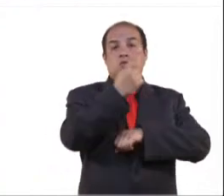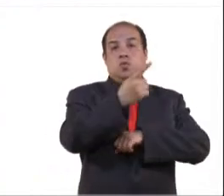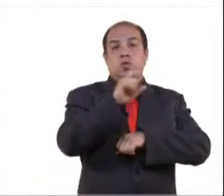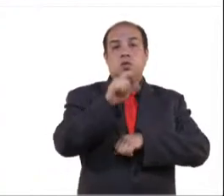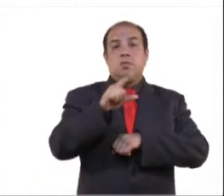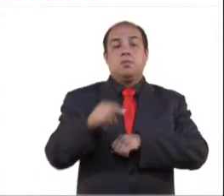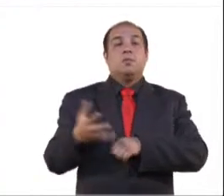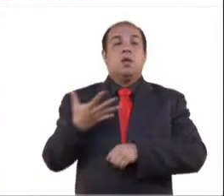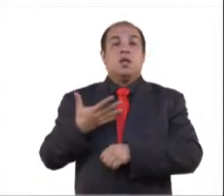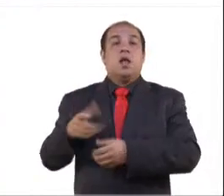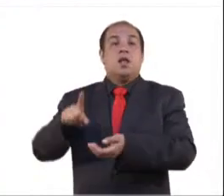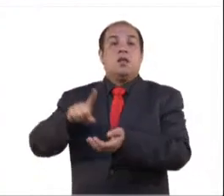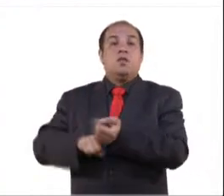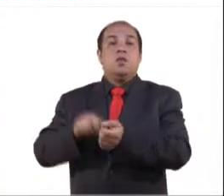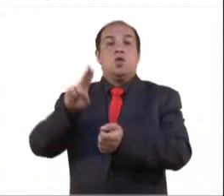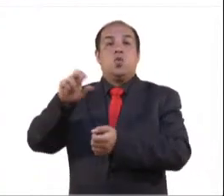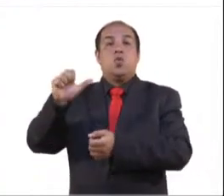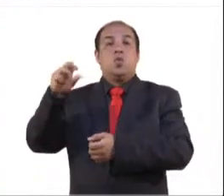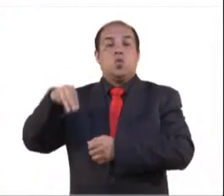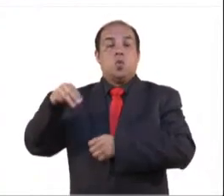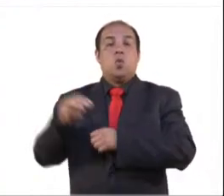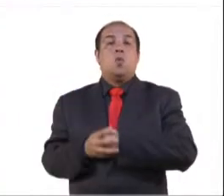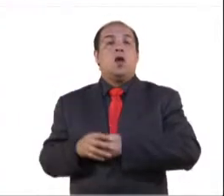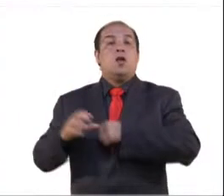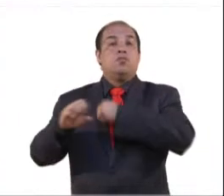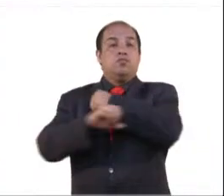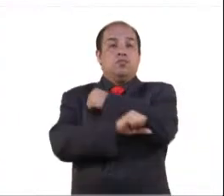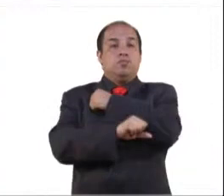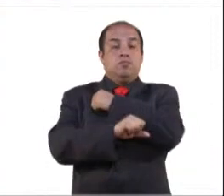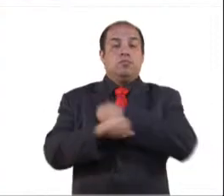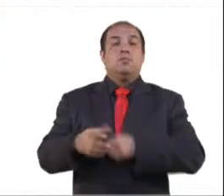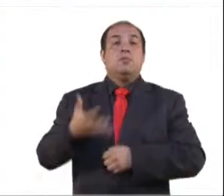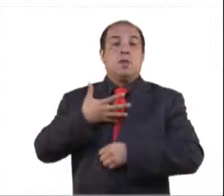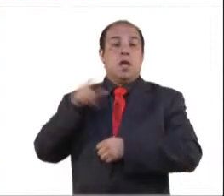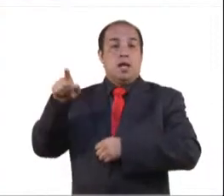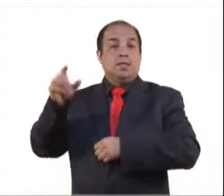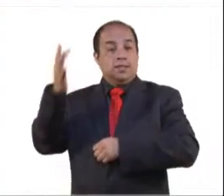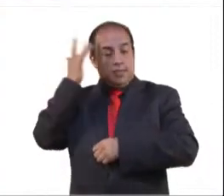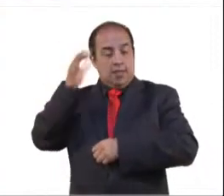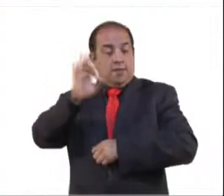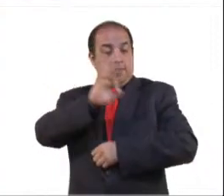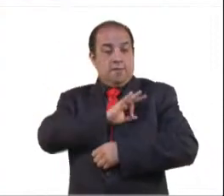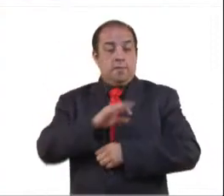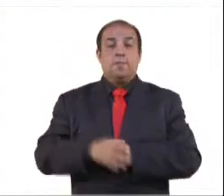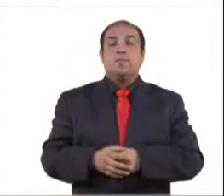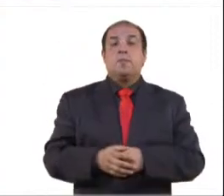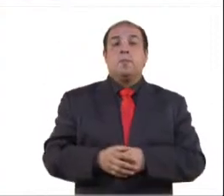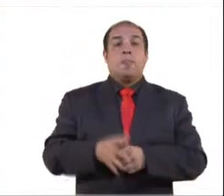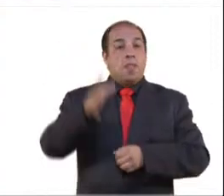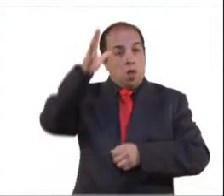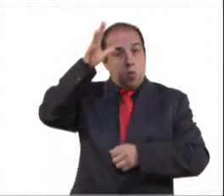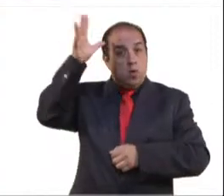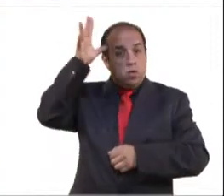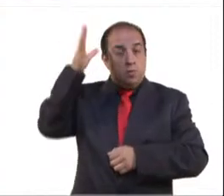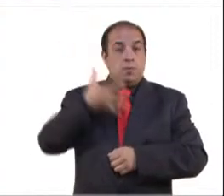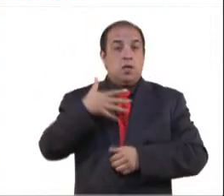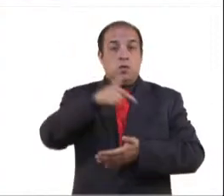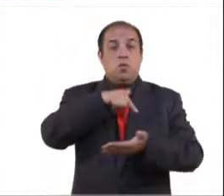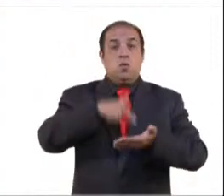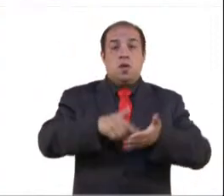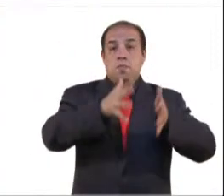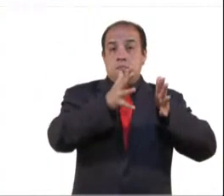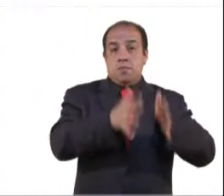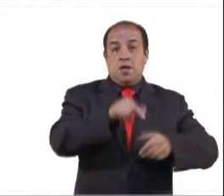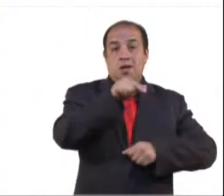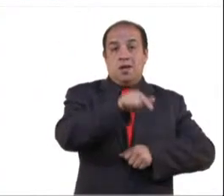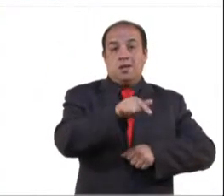UAM Coajimalpa, que está en Santa Fe. En Cuauhtémoc vamos a tener el módulo fijo que está en Revolución